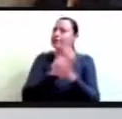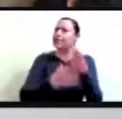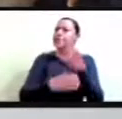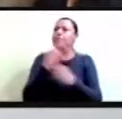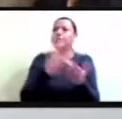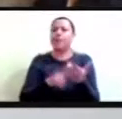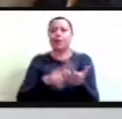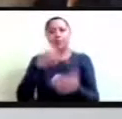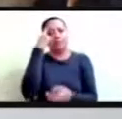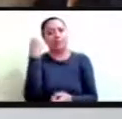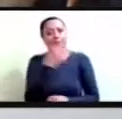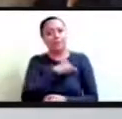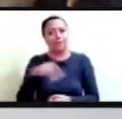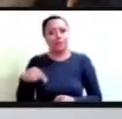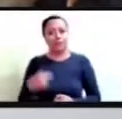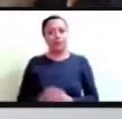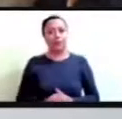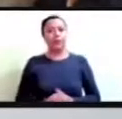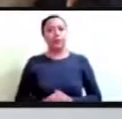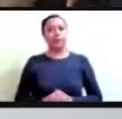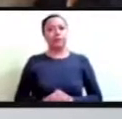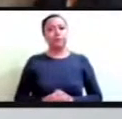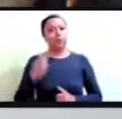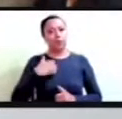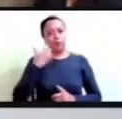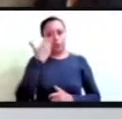nosotros. Y yo les quiero decir,